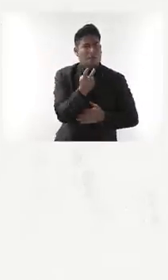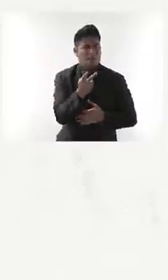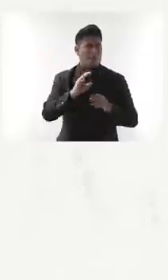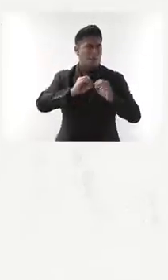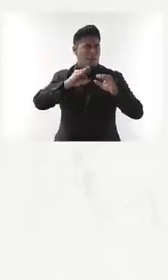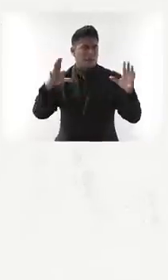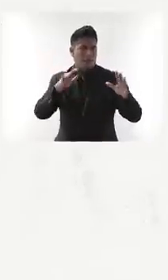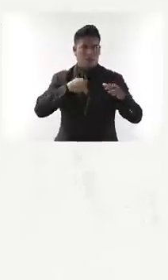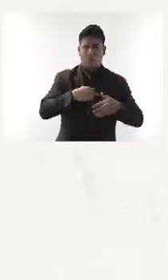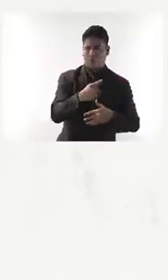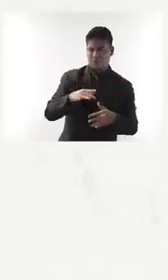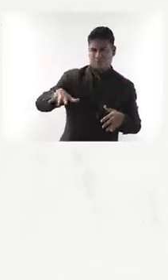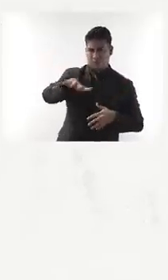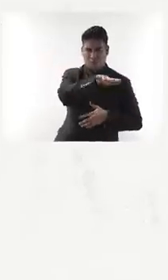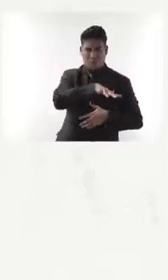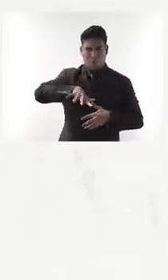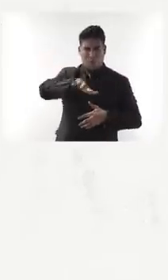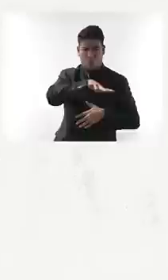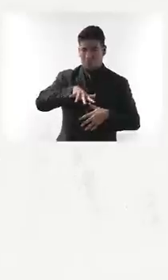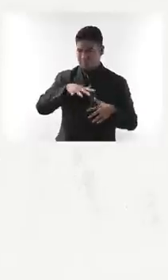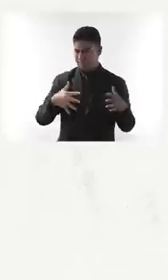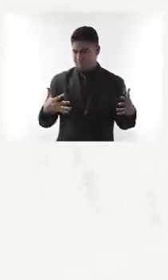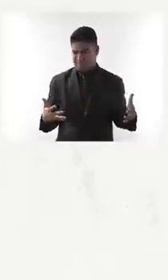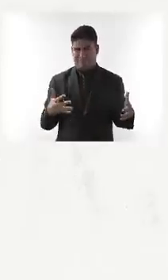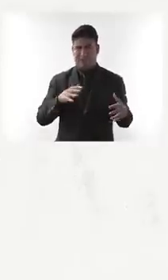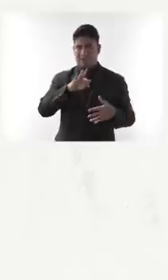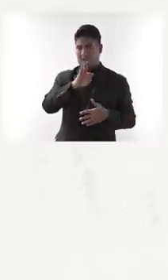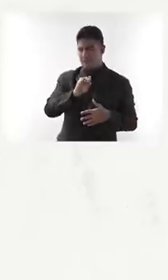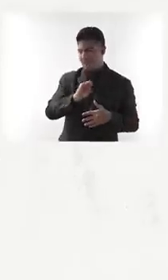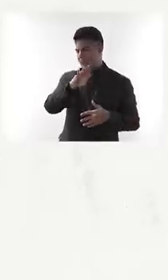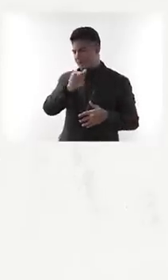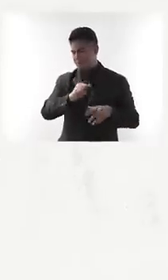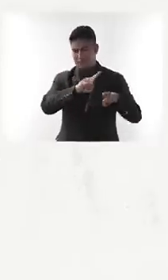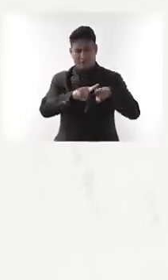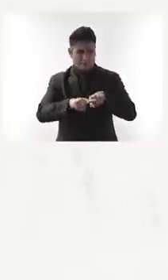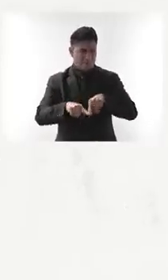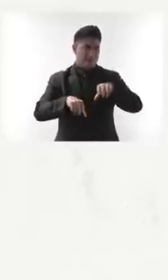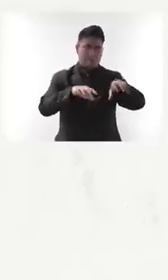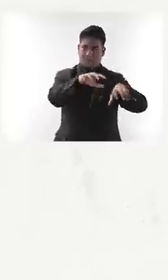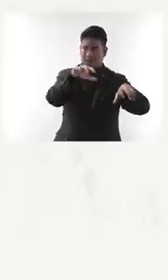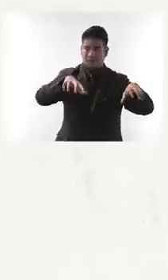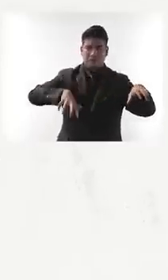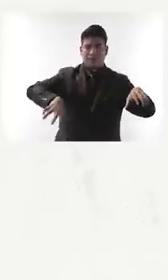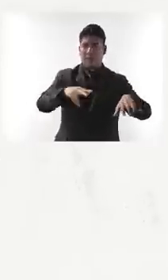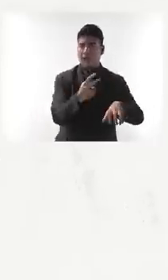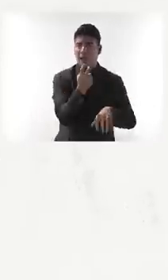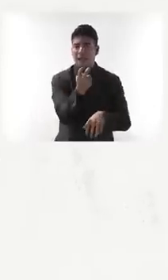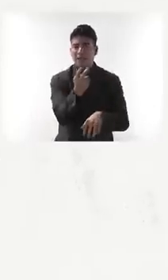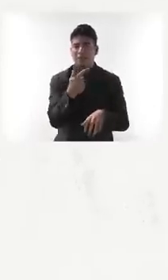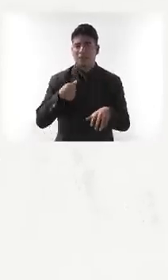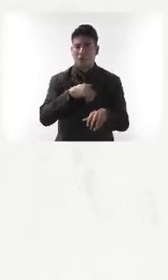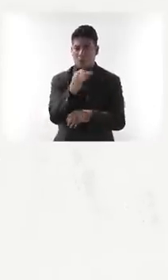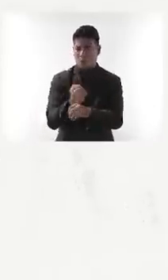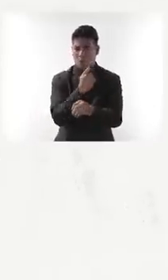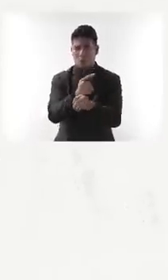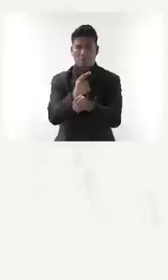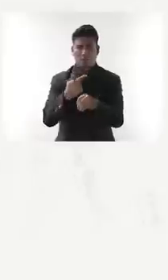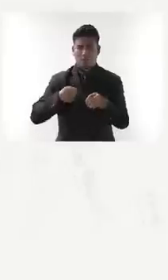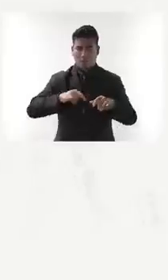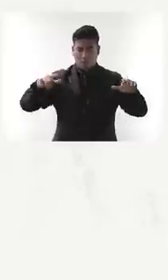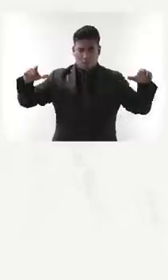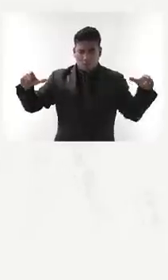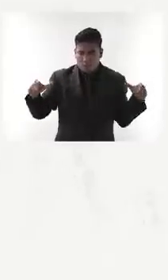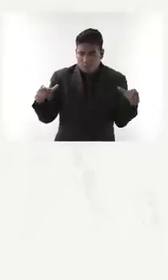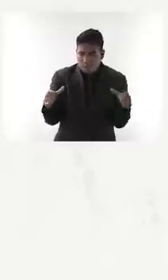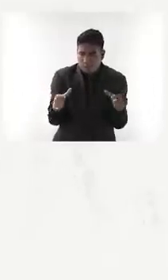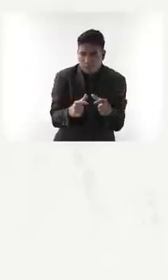de la industria. Con este paquete de reformas estructurales se elimina el repechaje, se reducen los